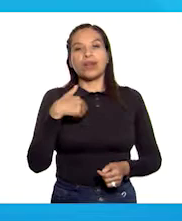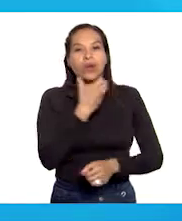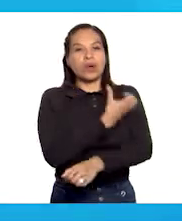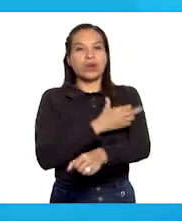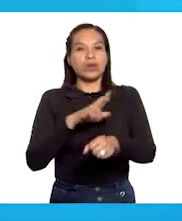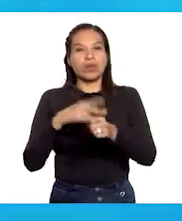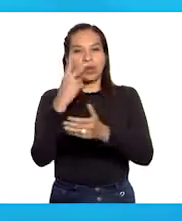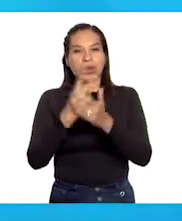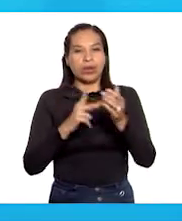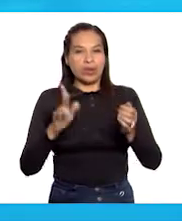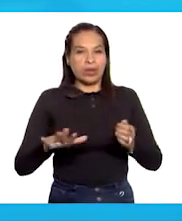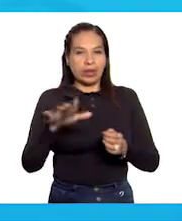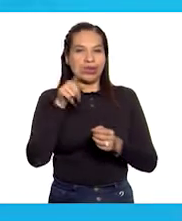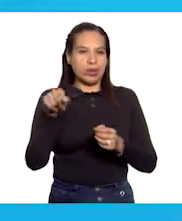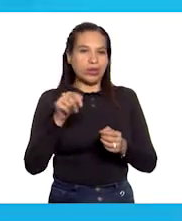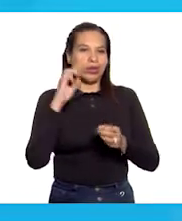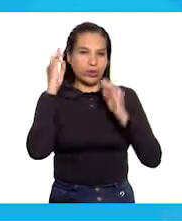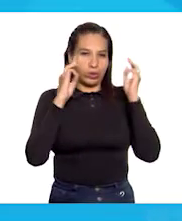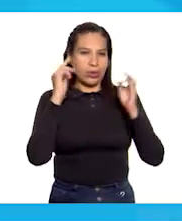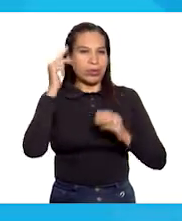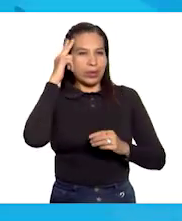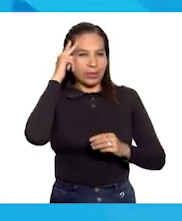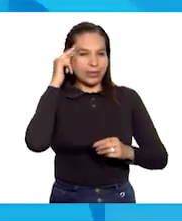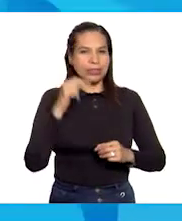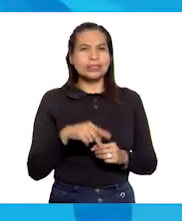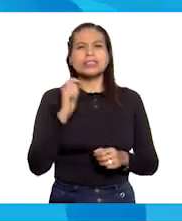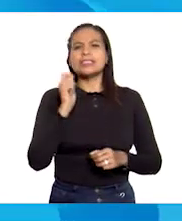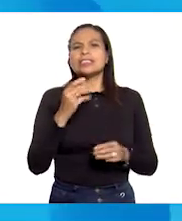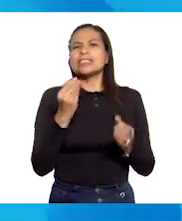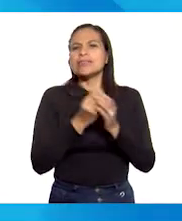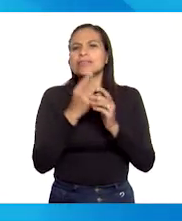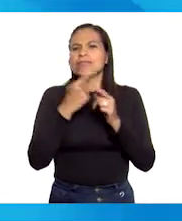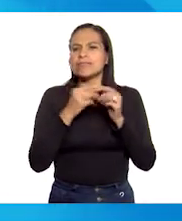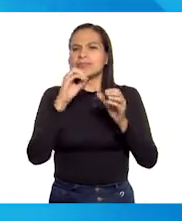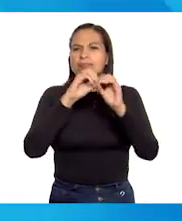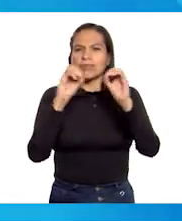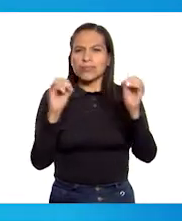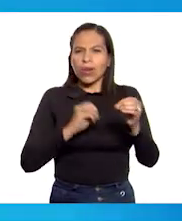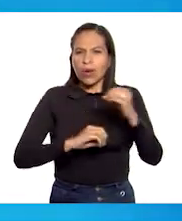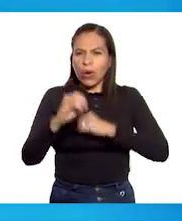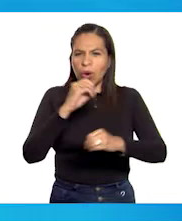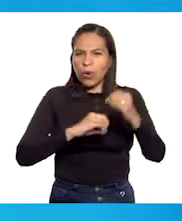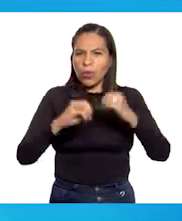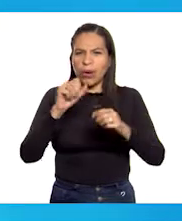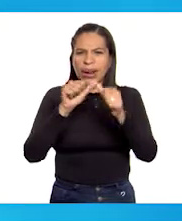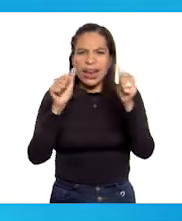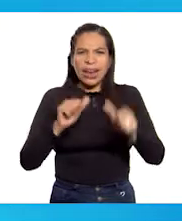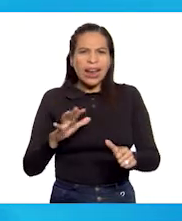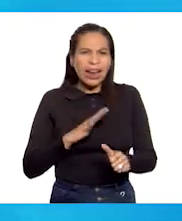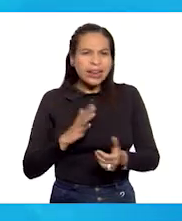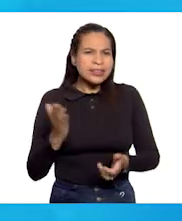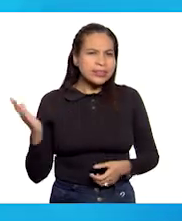coordinadora de programas públicos del Museo del Palacio de Bellas Artes. ¿Qué tipo de obras hay en un museo de artes?